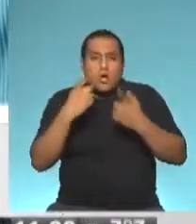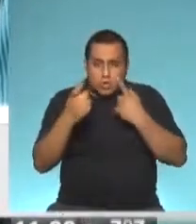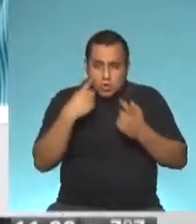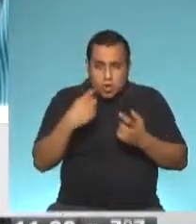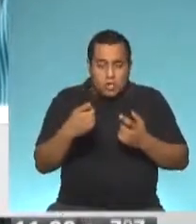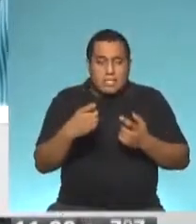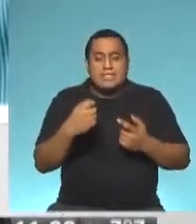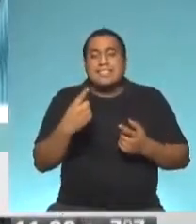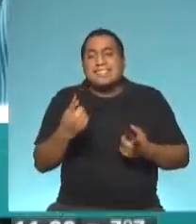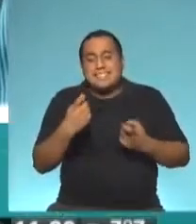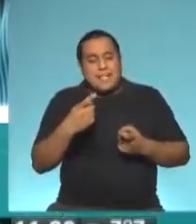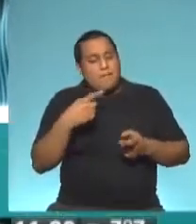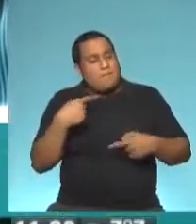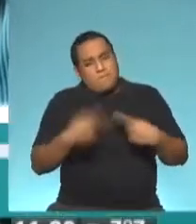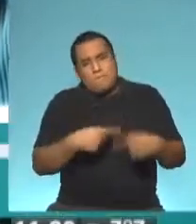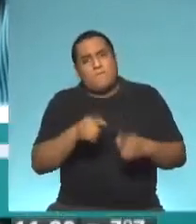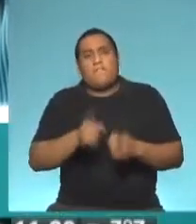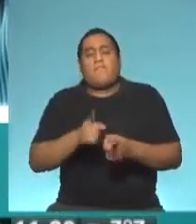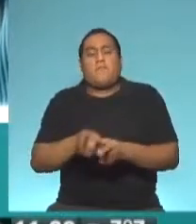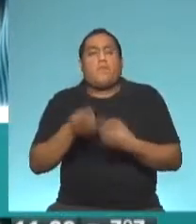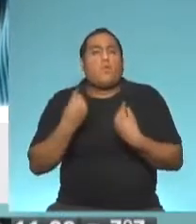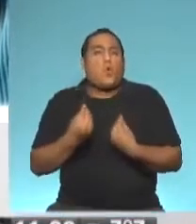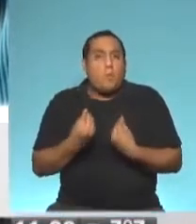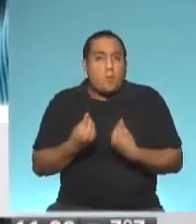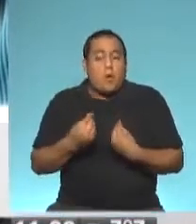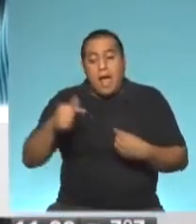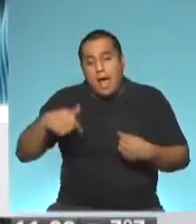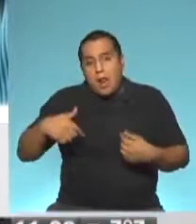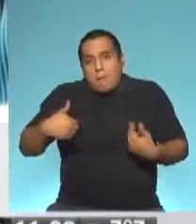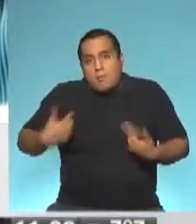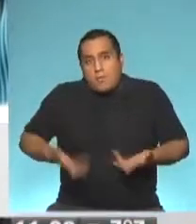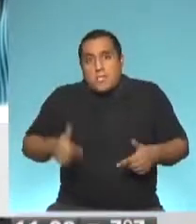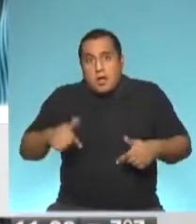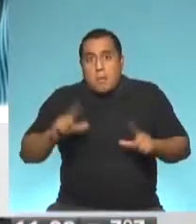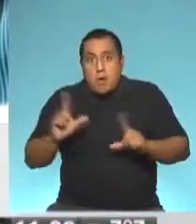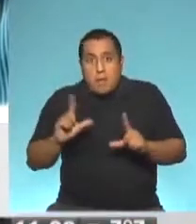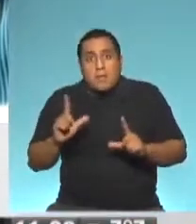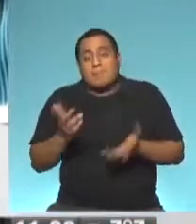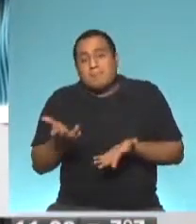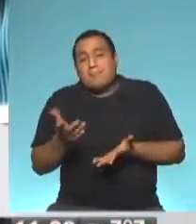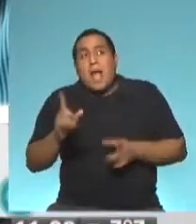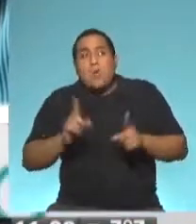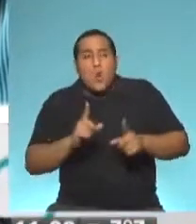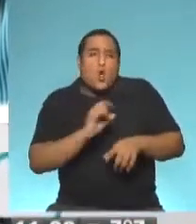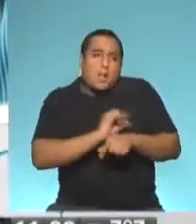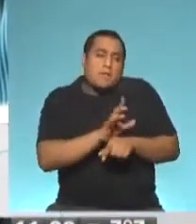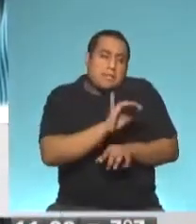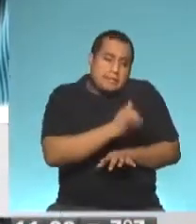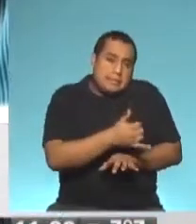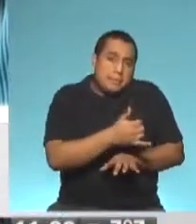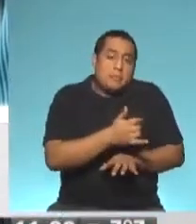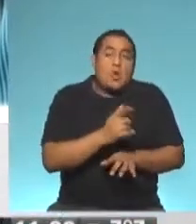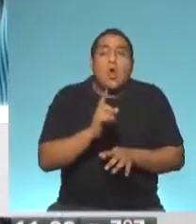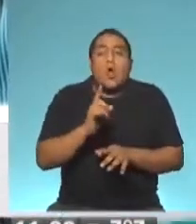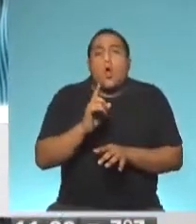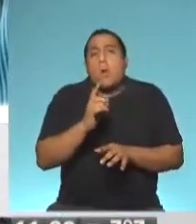que continuar haciendo? Y a propósito de este espacio, también pensar en aquellos que más allá del COVID muchas veces tampoco lo